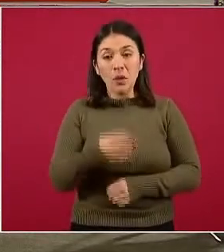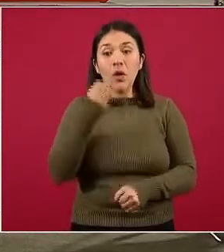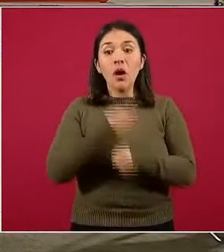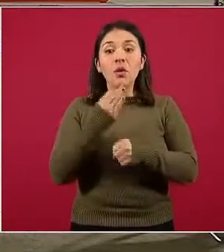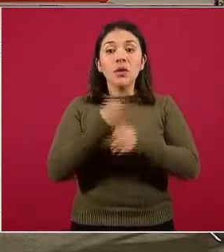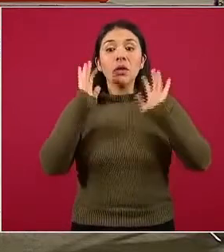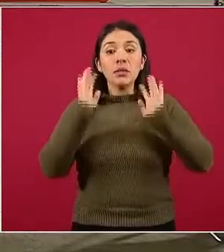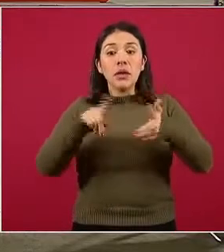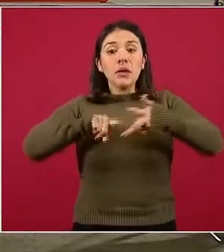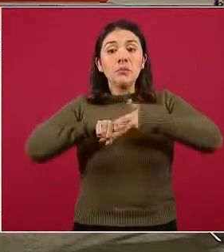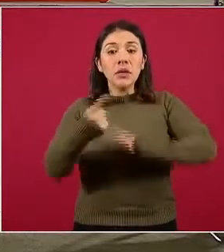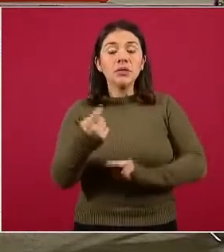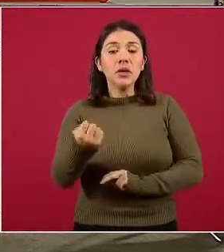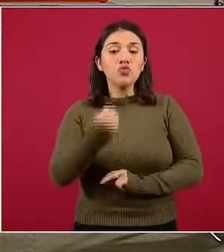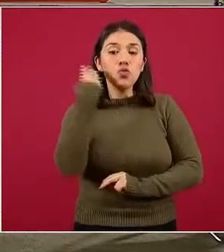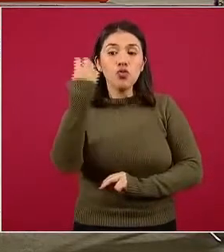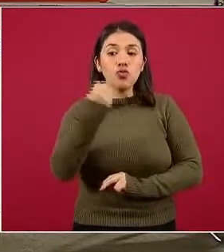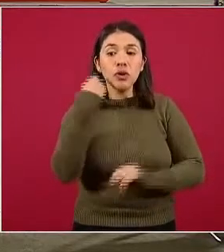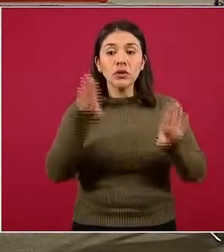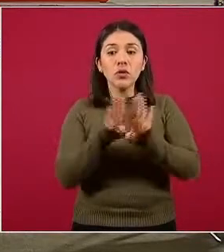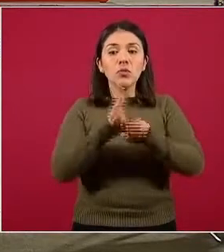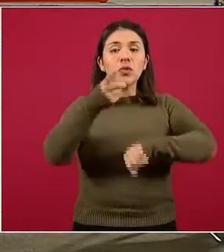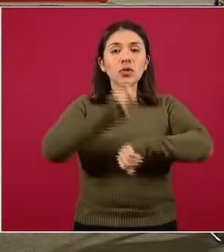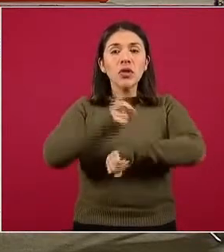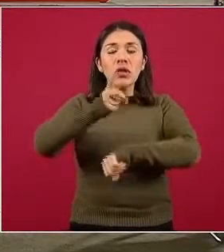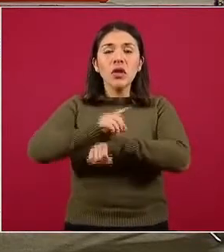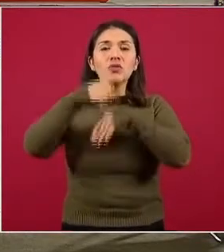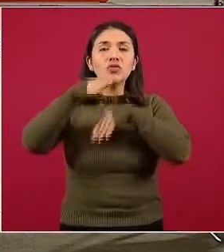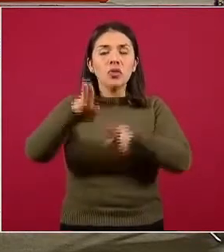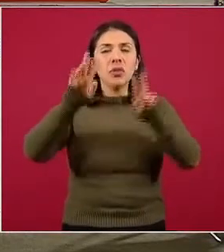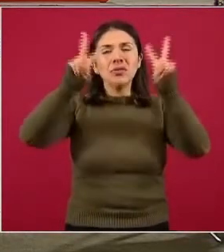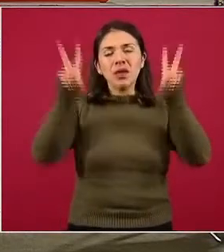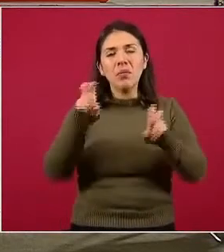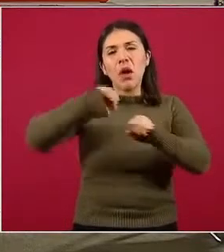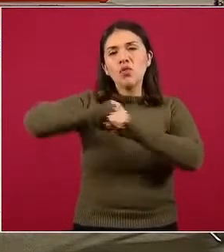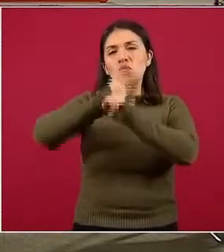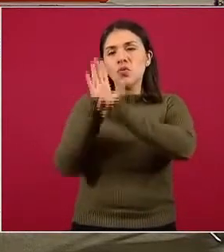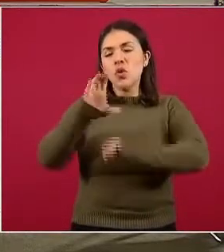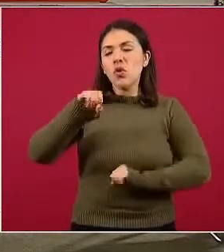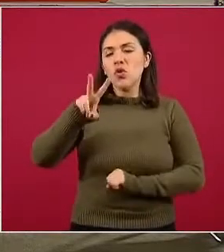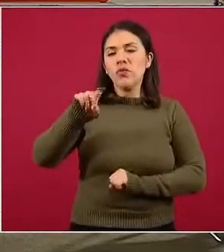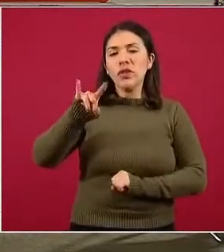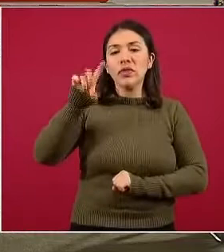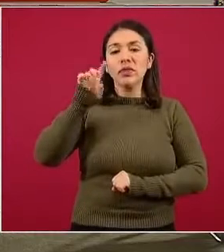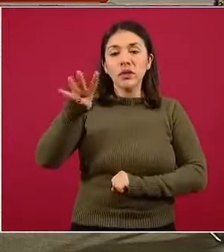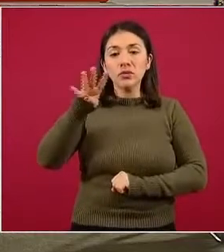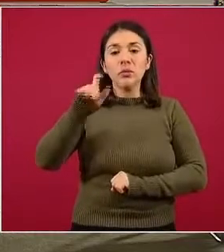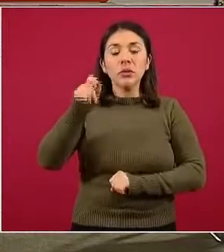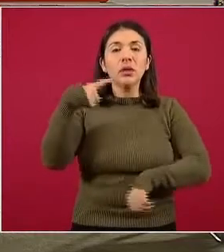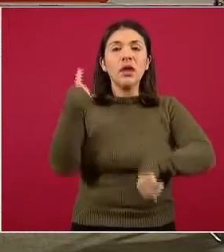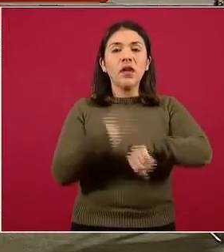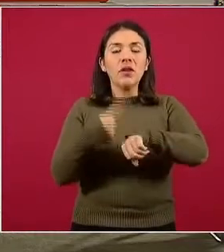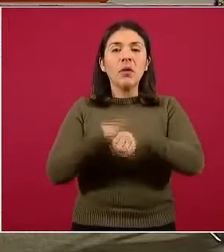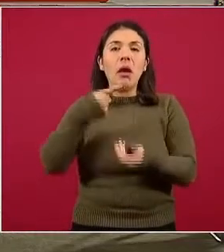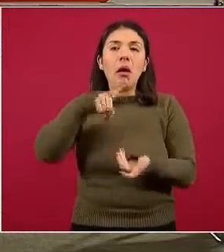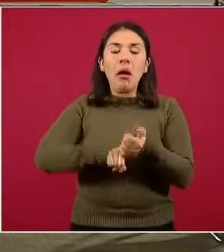a comenzar la conferencia de prensa diaria sobre COVID-19, la pandemia causada por el coronavirus